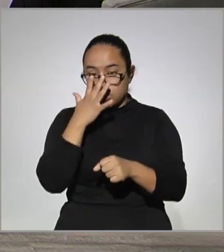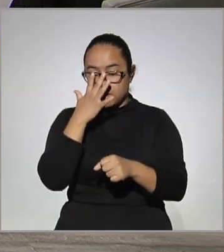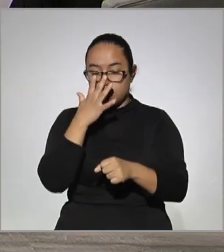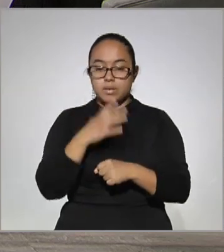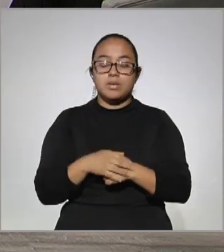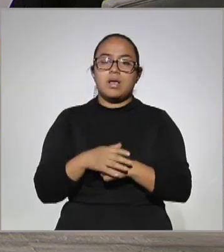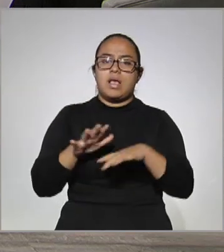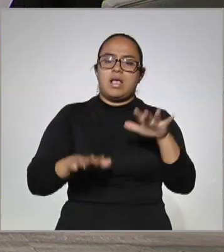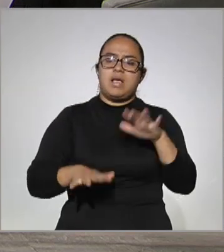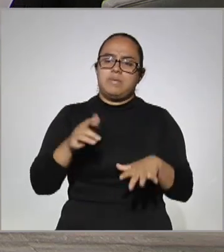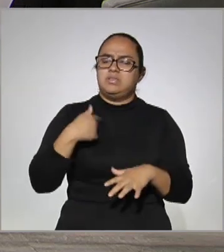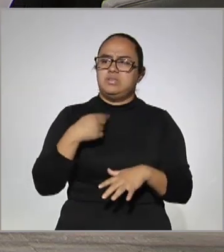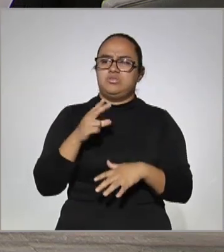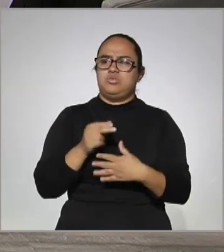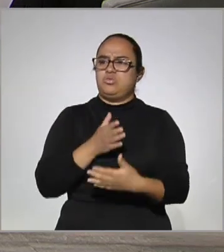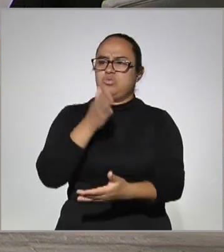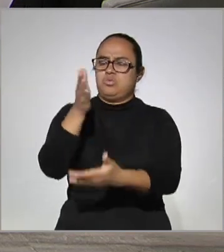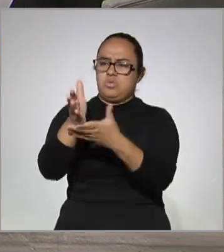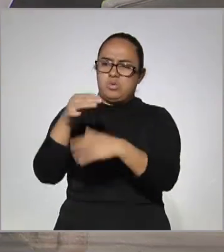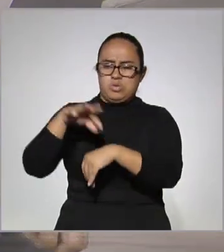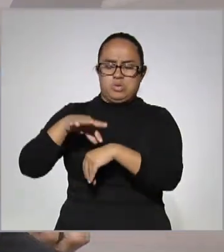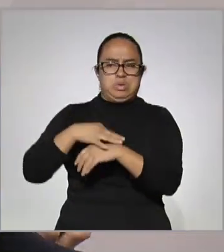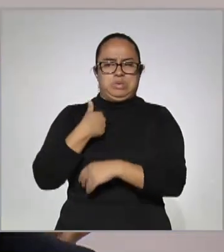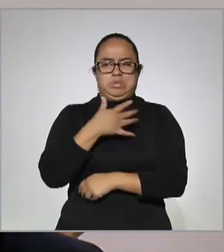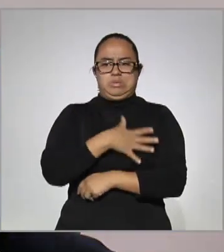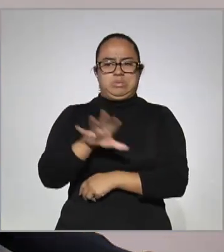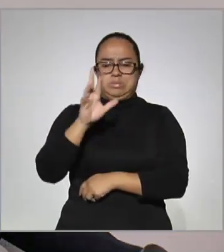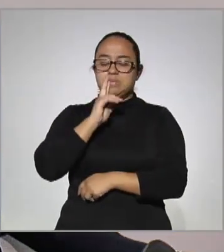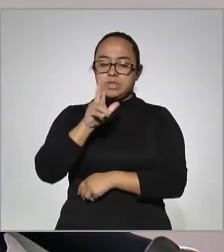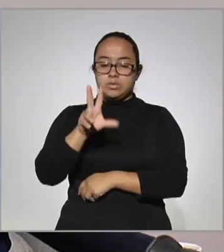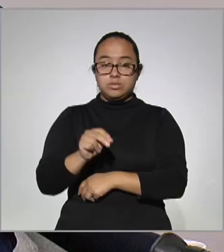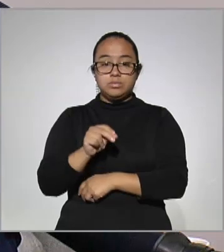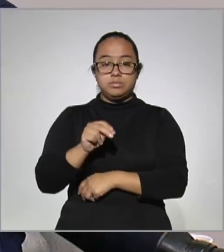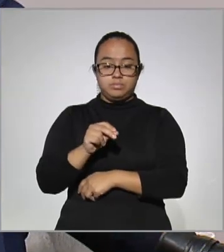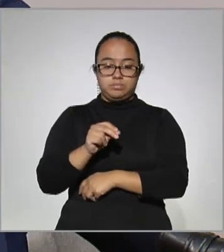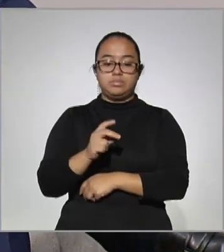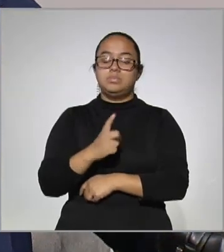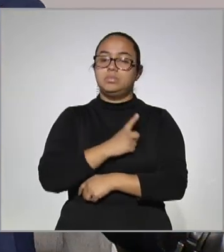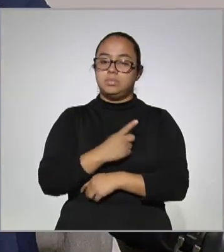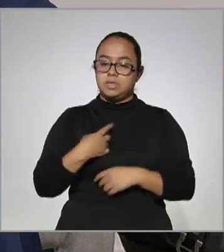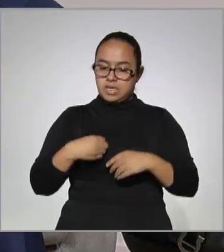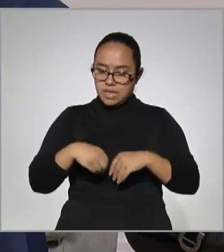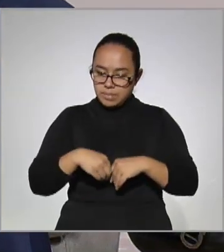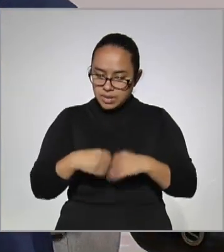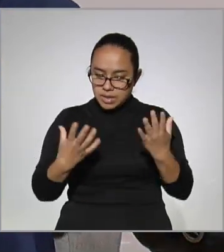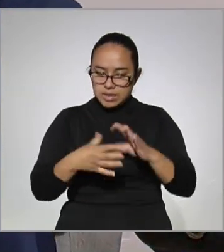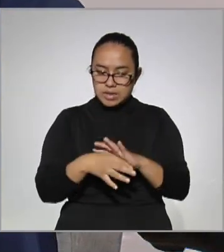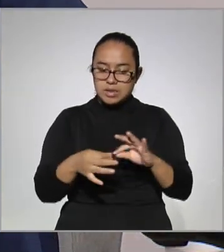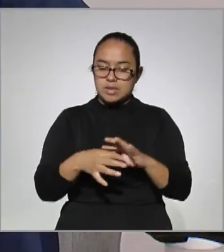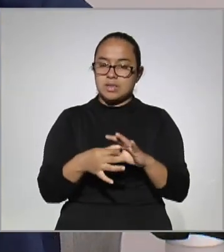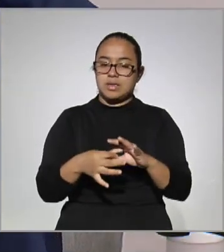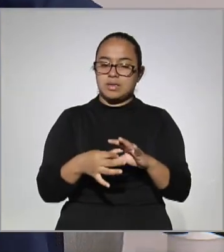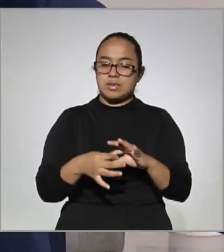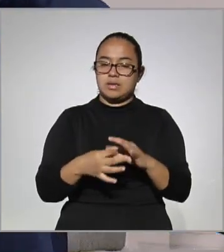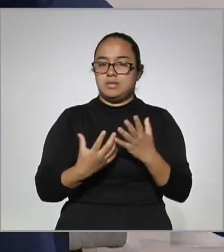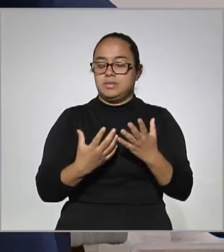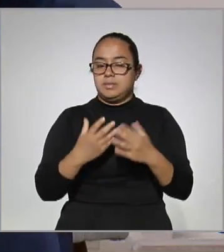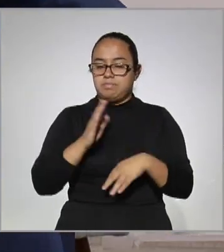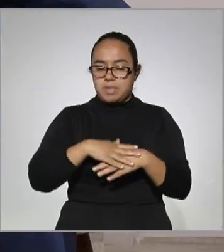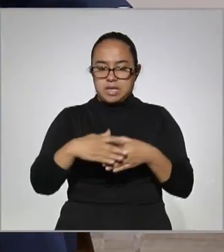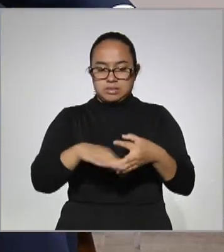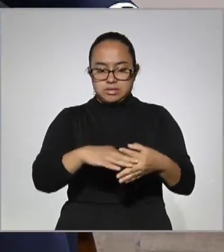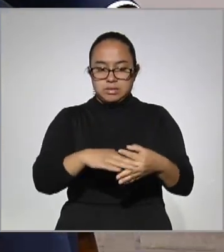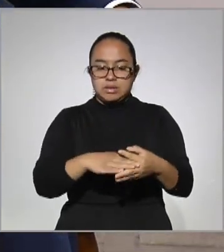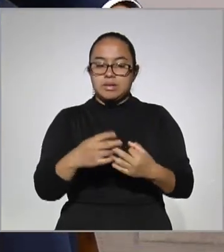no acudan probablemente a una consulta. Entonces, el que quede claro que es tan frecuente, o sea, que quitando